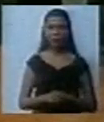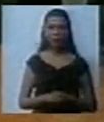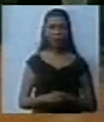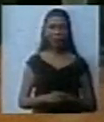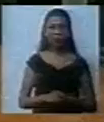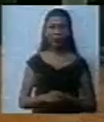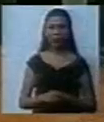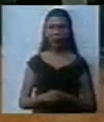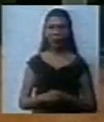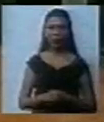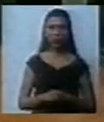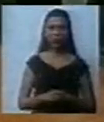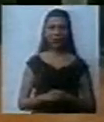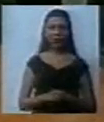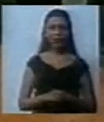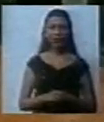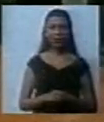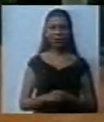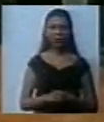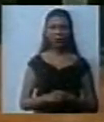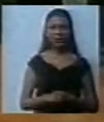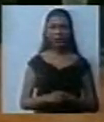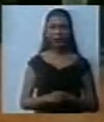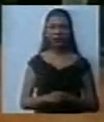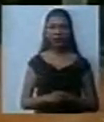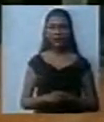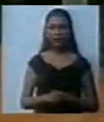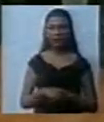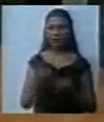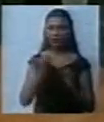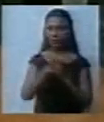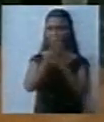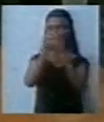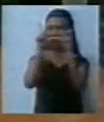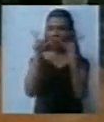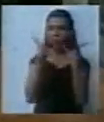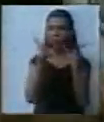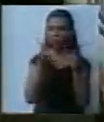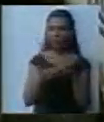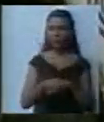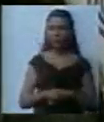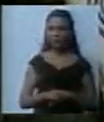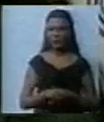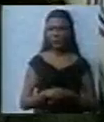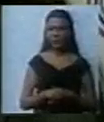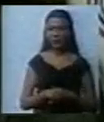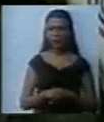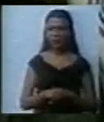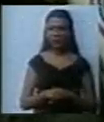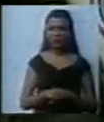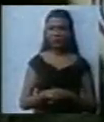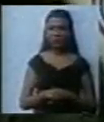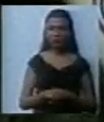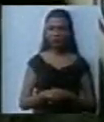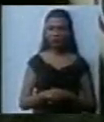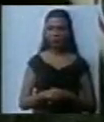50 or 60, but also for younger. Wow, that is wonderful to hear.